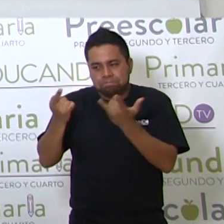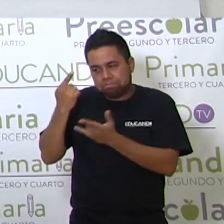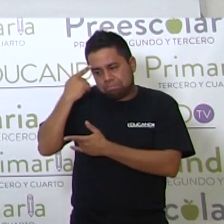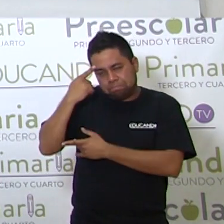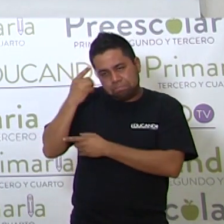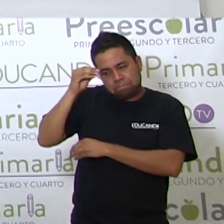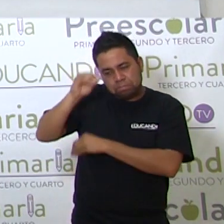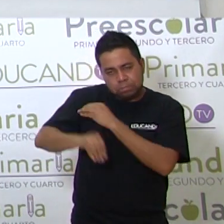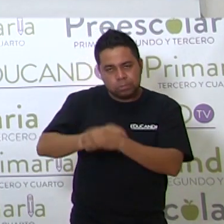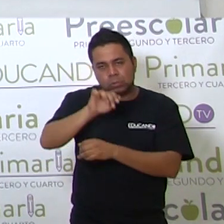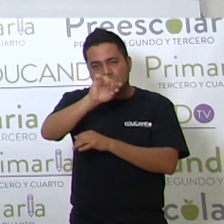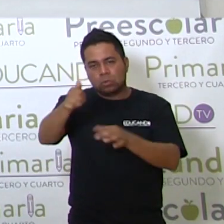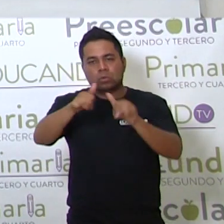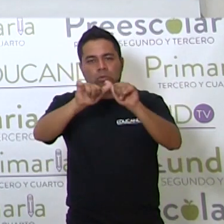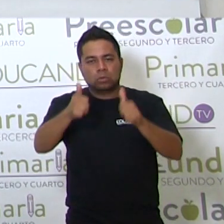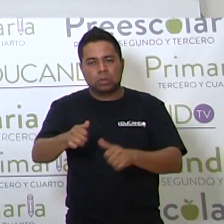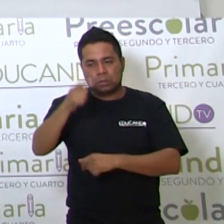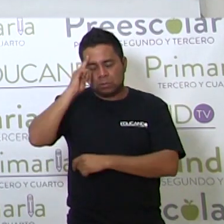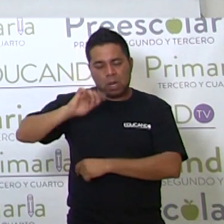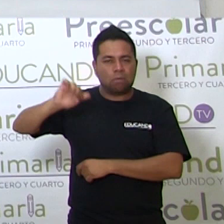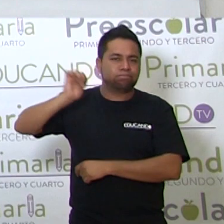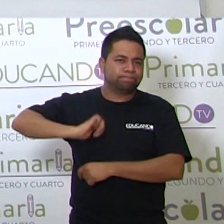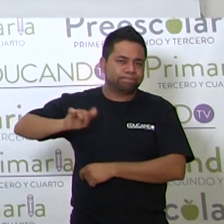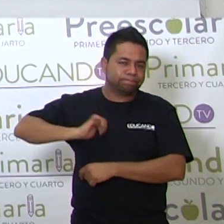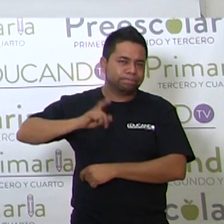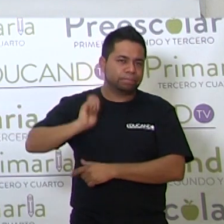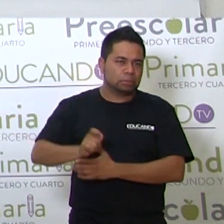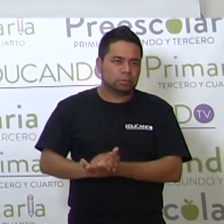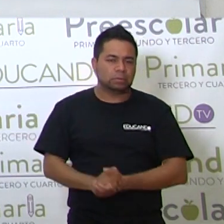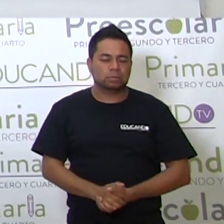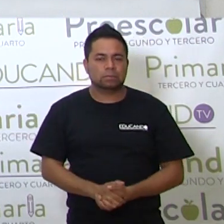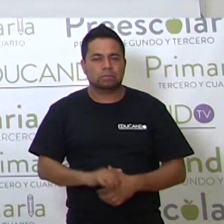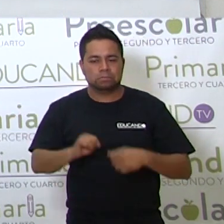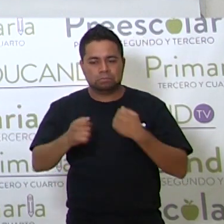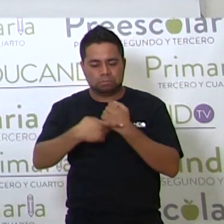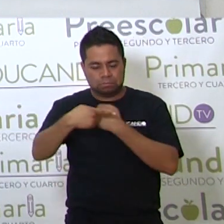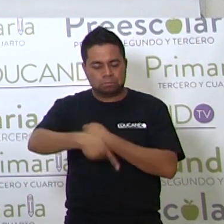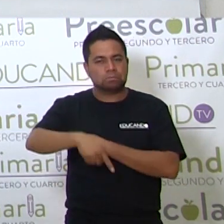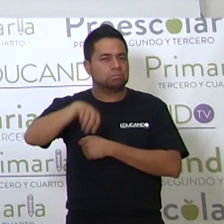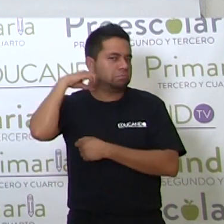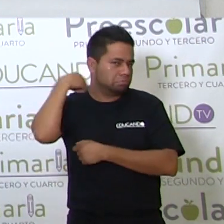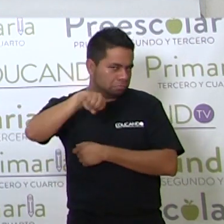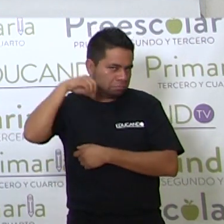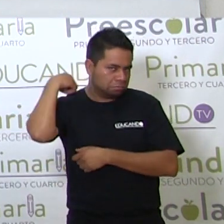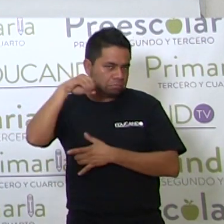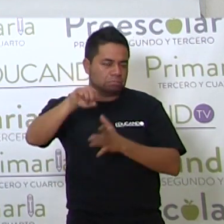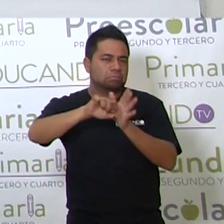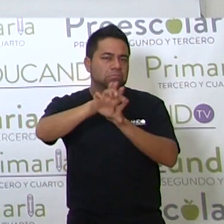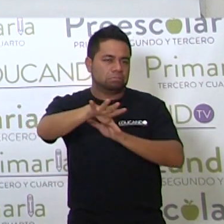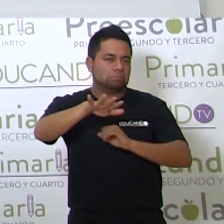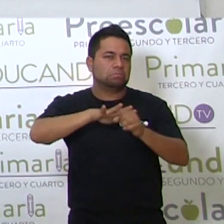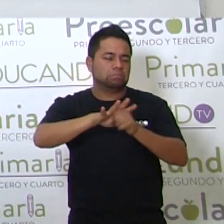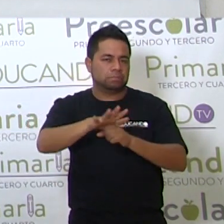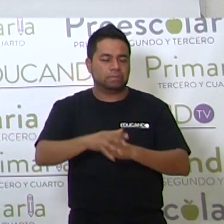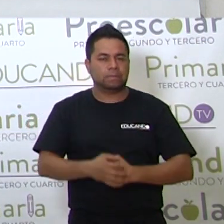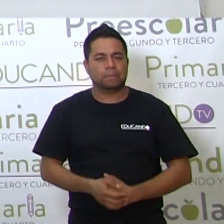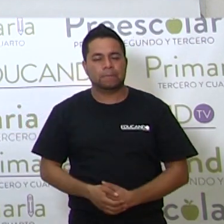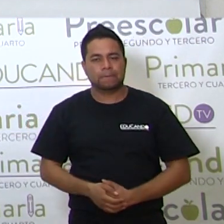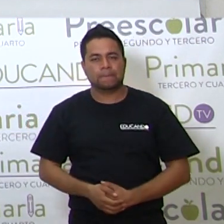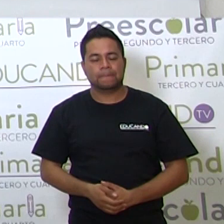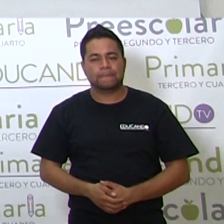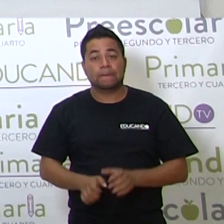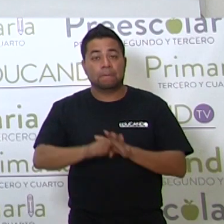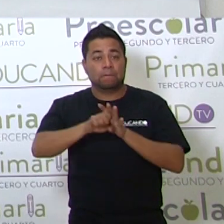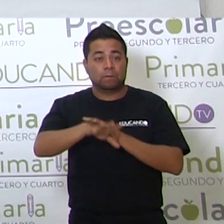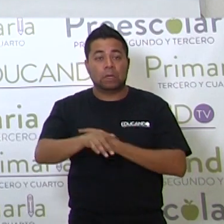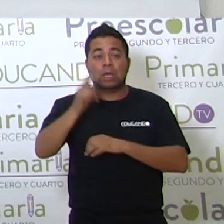otro arte se les ocurre en el arte prehispánico? Algo de aquí de Oaxaca. Pues, por ejemplo, la joyería